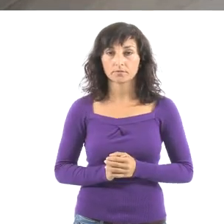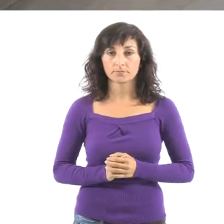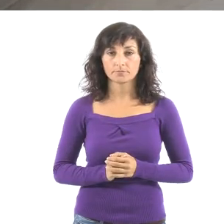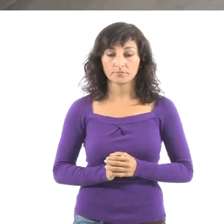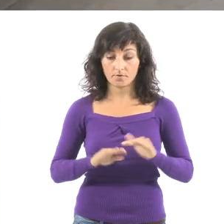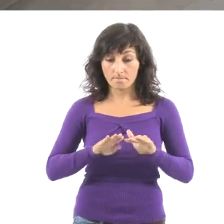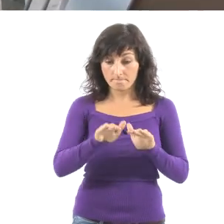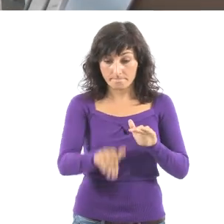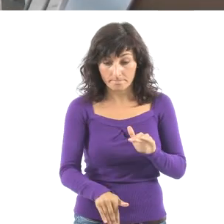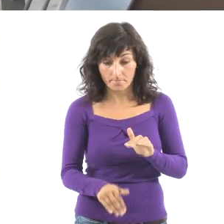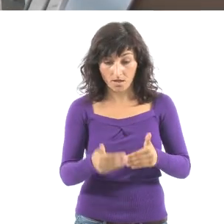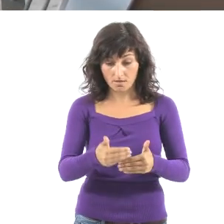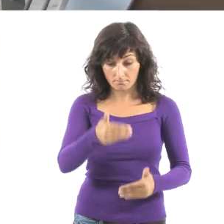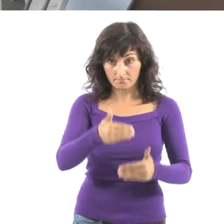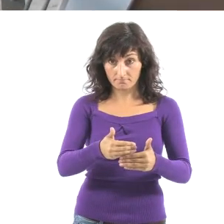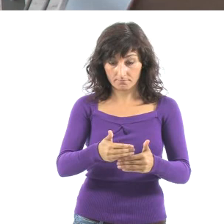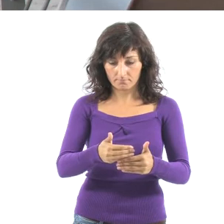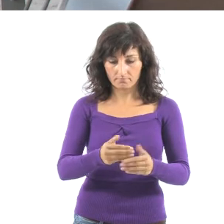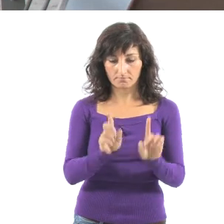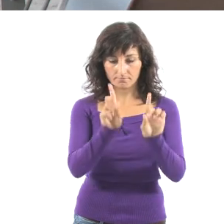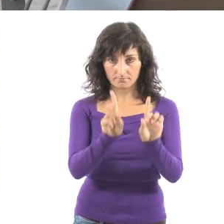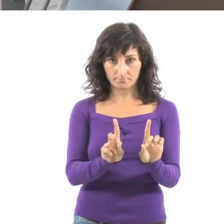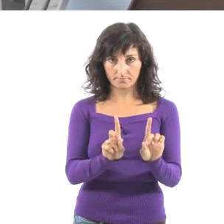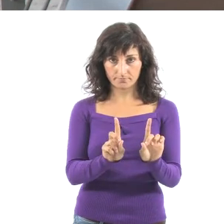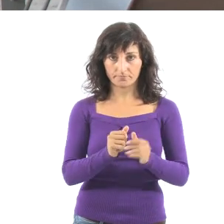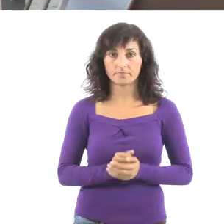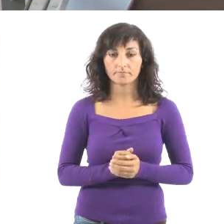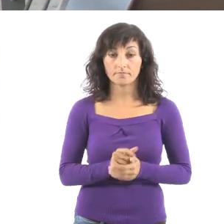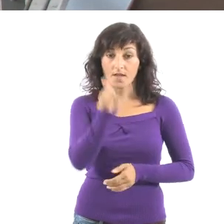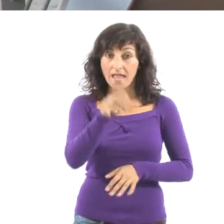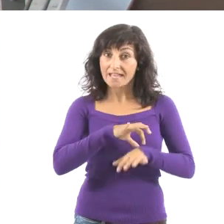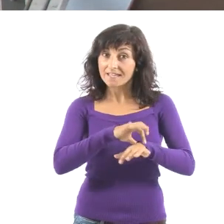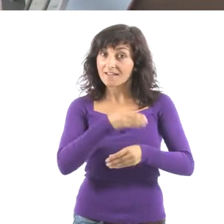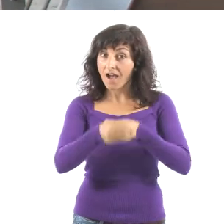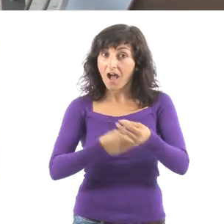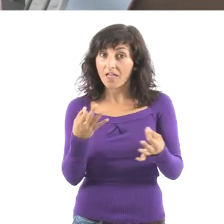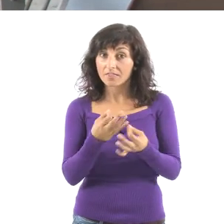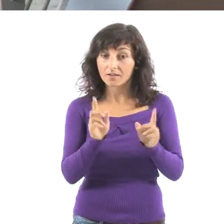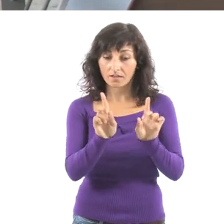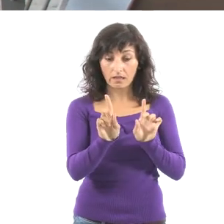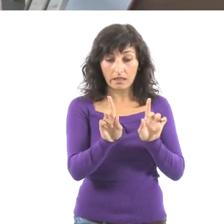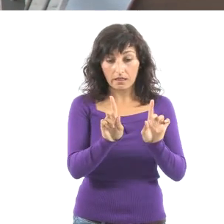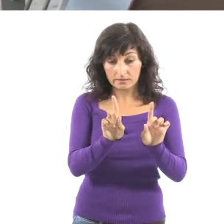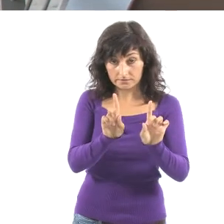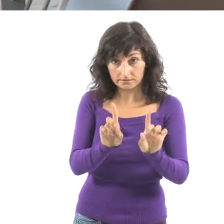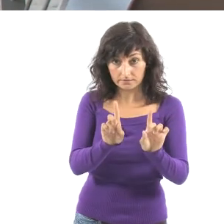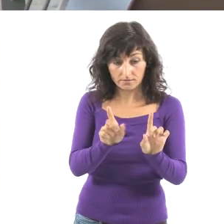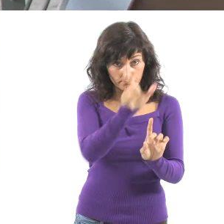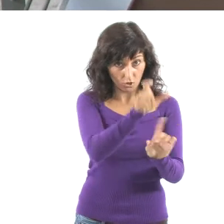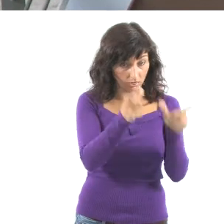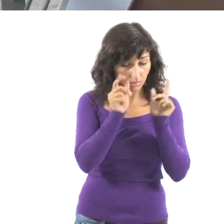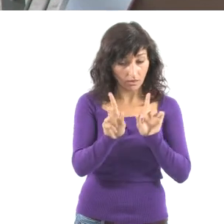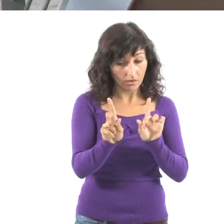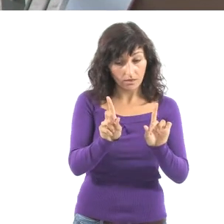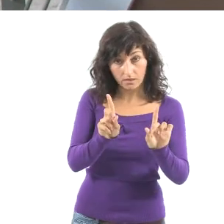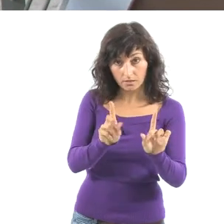al primer peldaño. En ese momento, lo que hace el guía es que aproxima al borde del primer escalón a la persona deficiente visual,